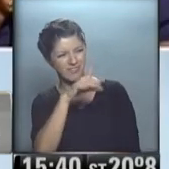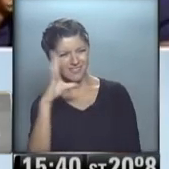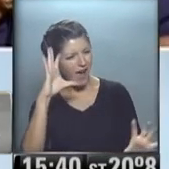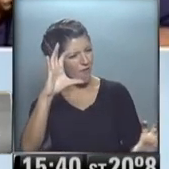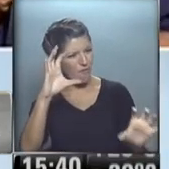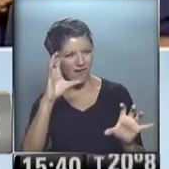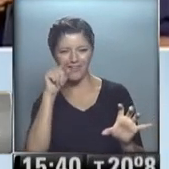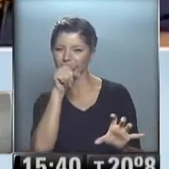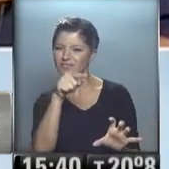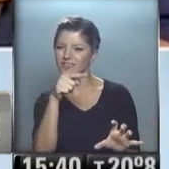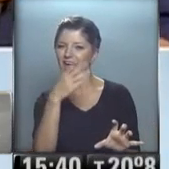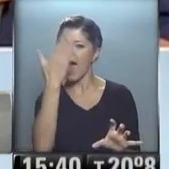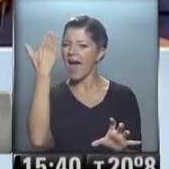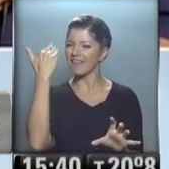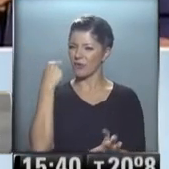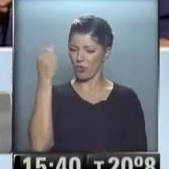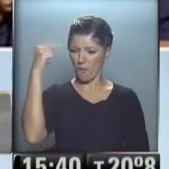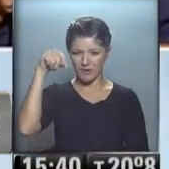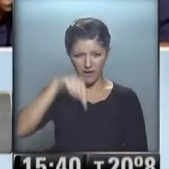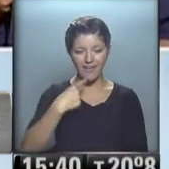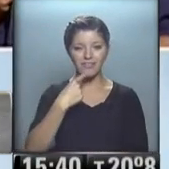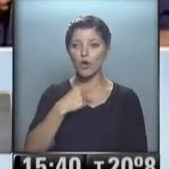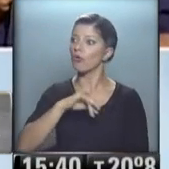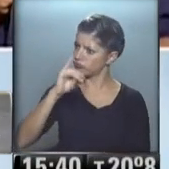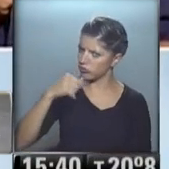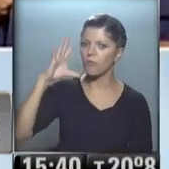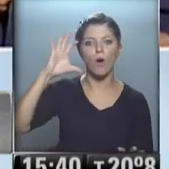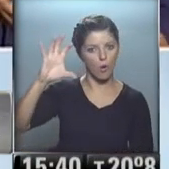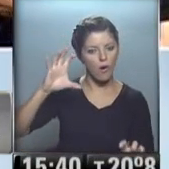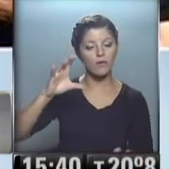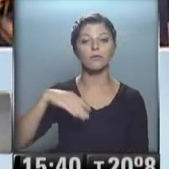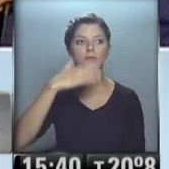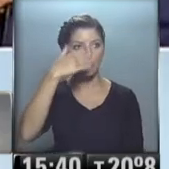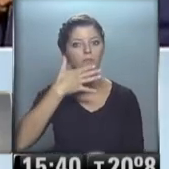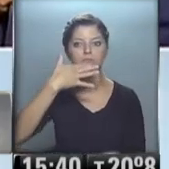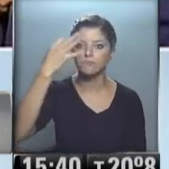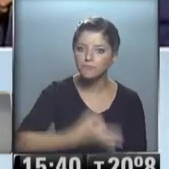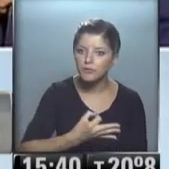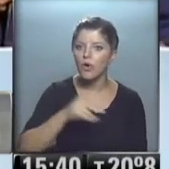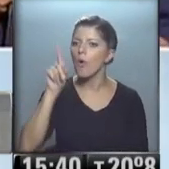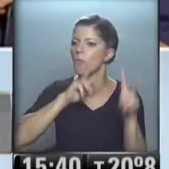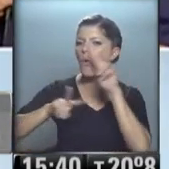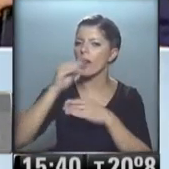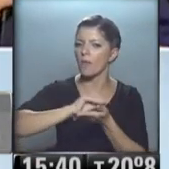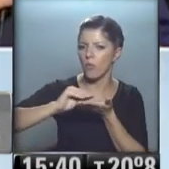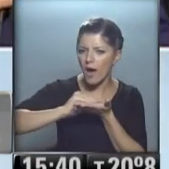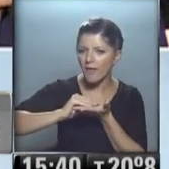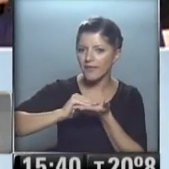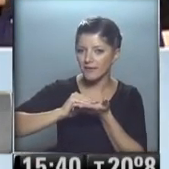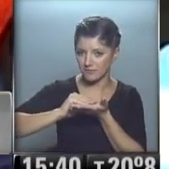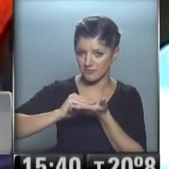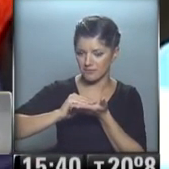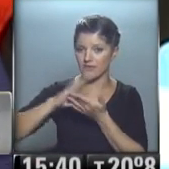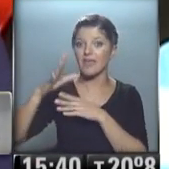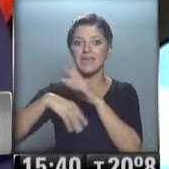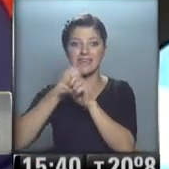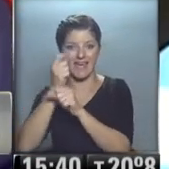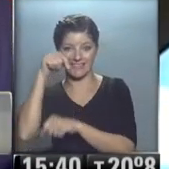con Kirchner cuando dijo sí, de acuerdo, y lo cumplió? Empiecen a buscar abogados y hasta la fecha ya